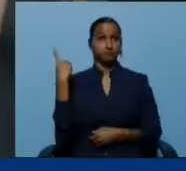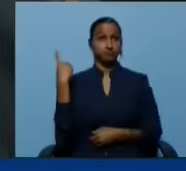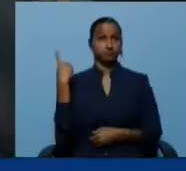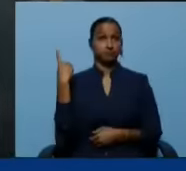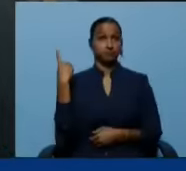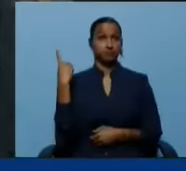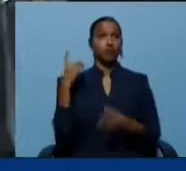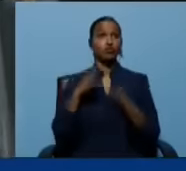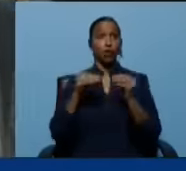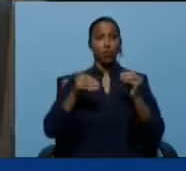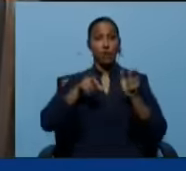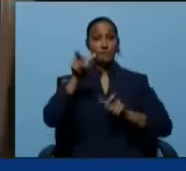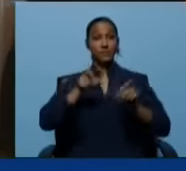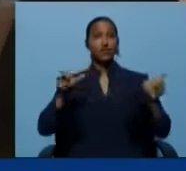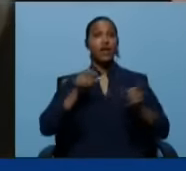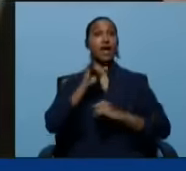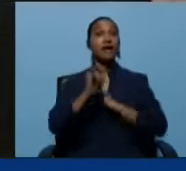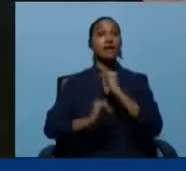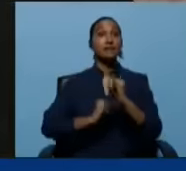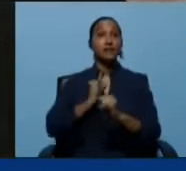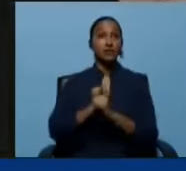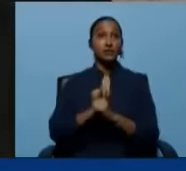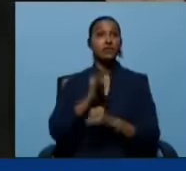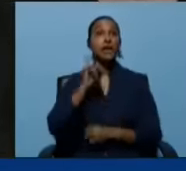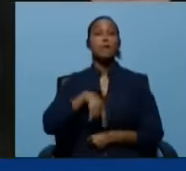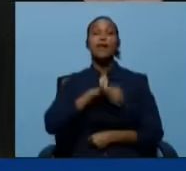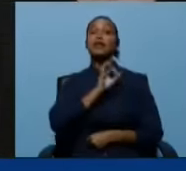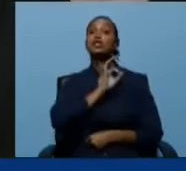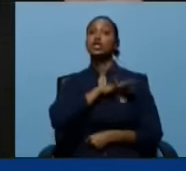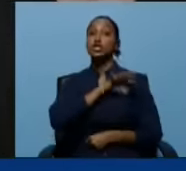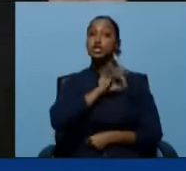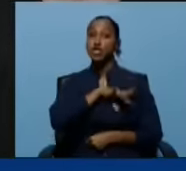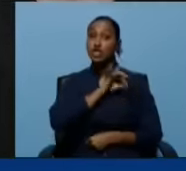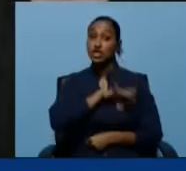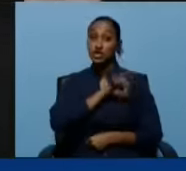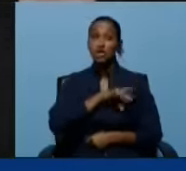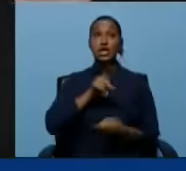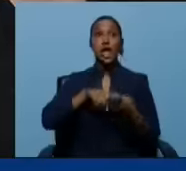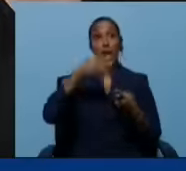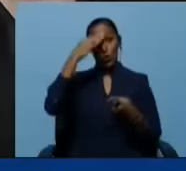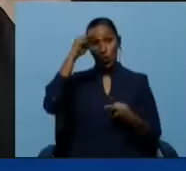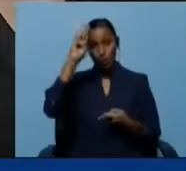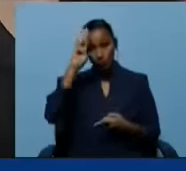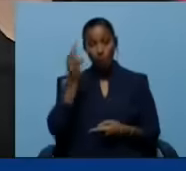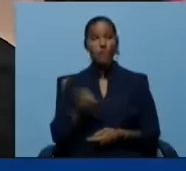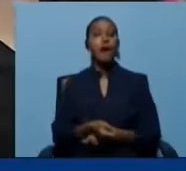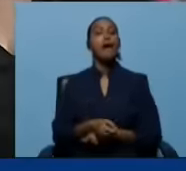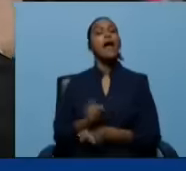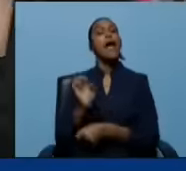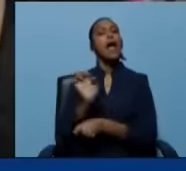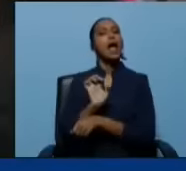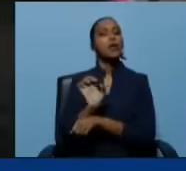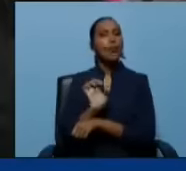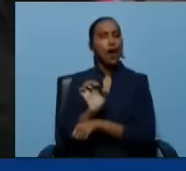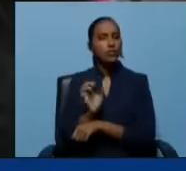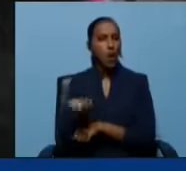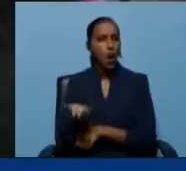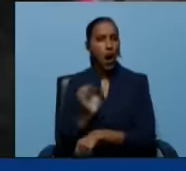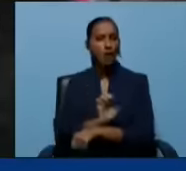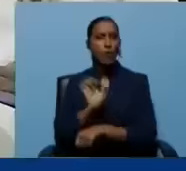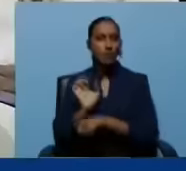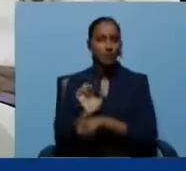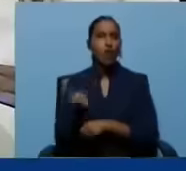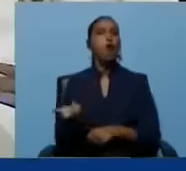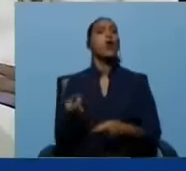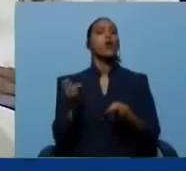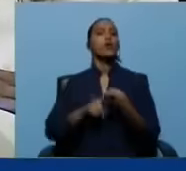bienvenido, de Chile, Cuba, Ecuador, El Salvador, Panamá, Perú,